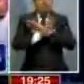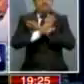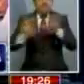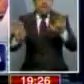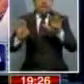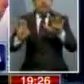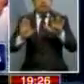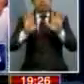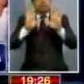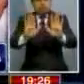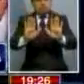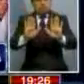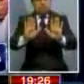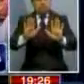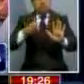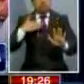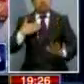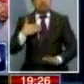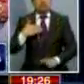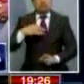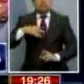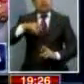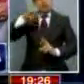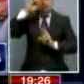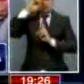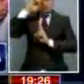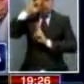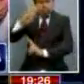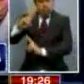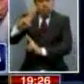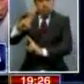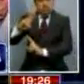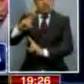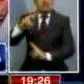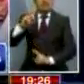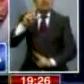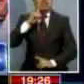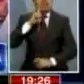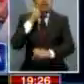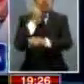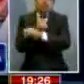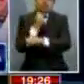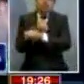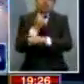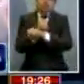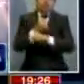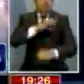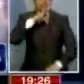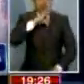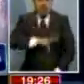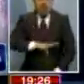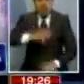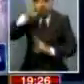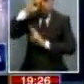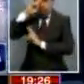Pero permítanme también rendirle un homenaje a nuestros carabineros, Carabineros de Chile.